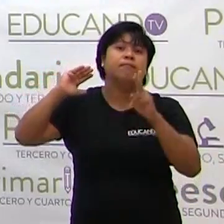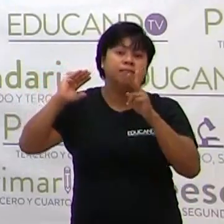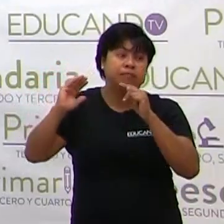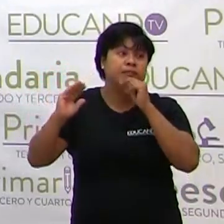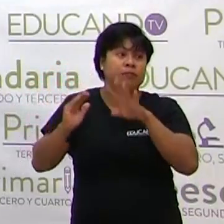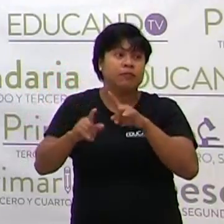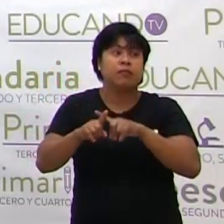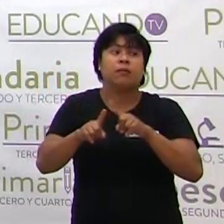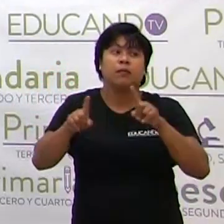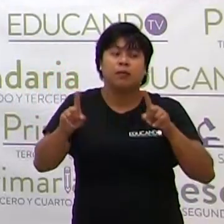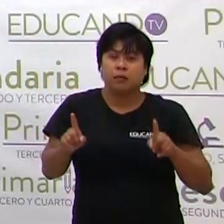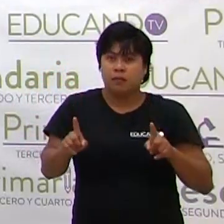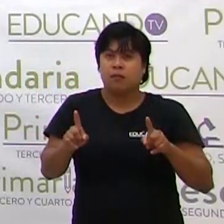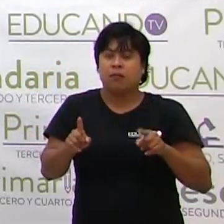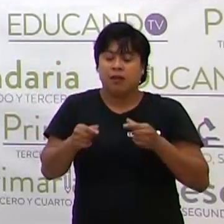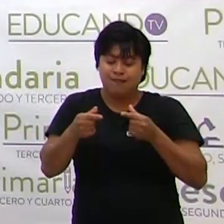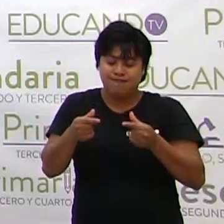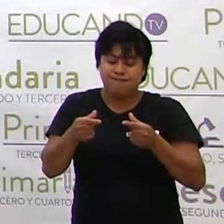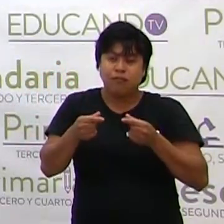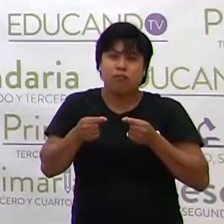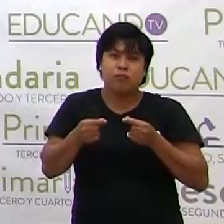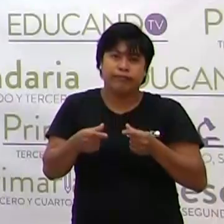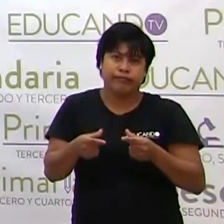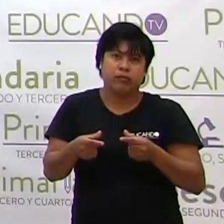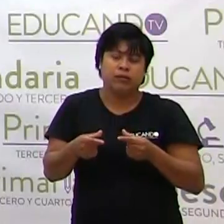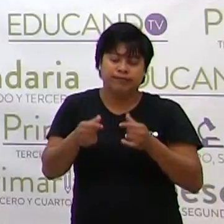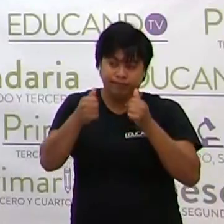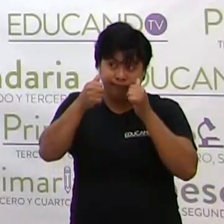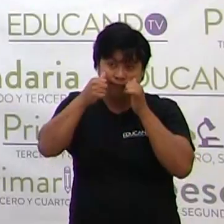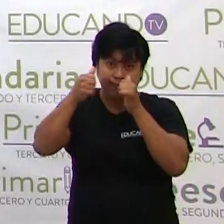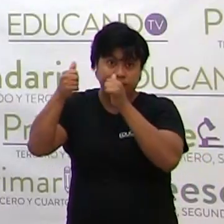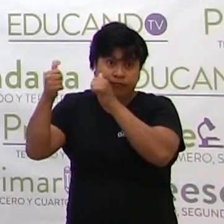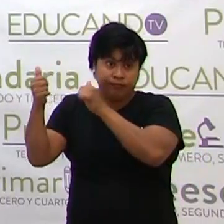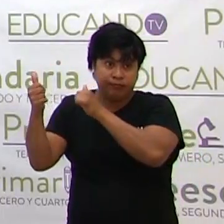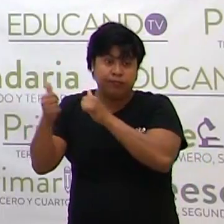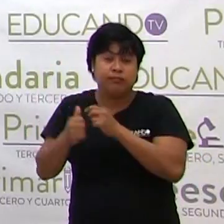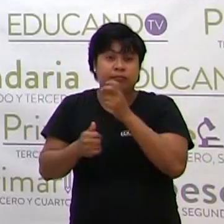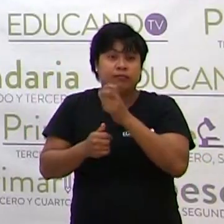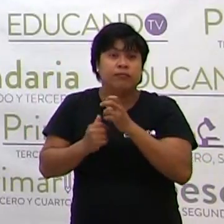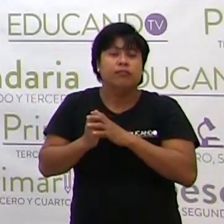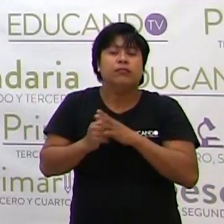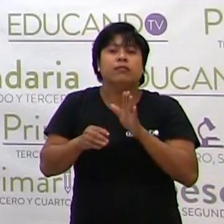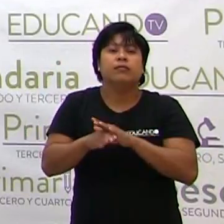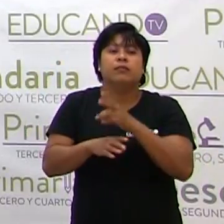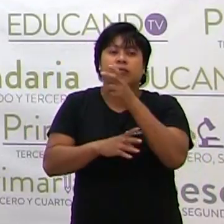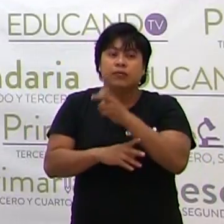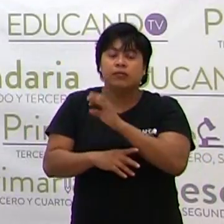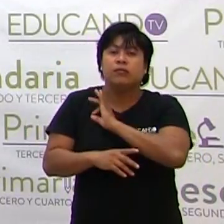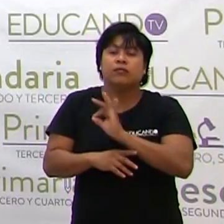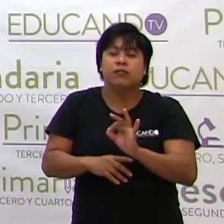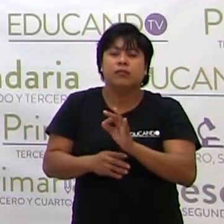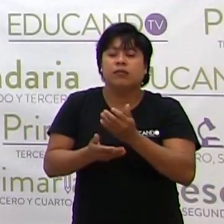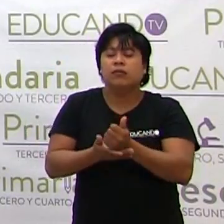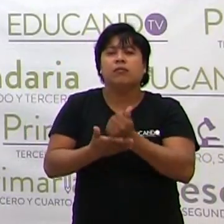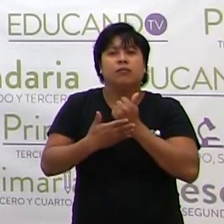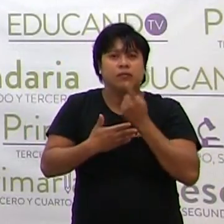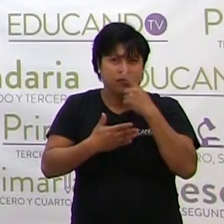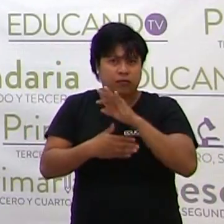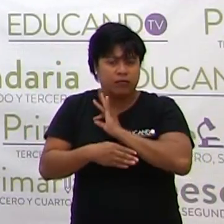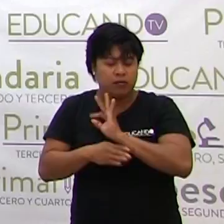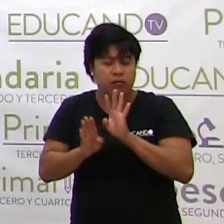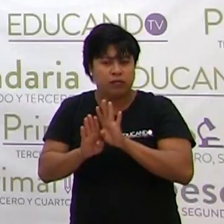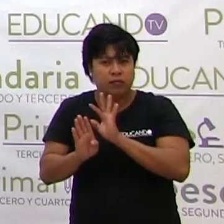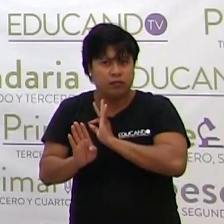de diferente grueso. Mucha atención en esta parte porque esto nos va a permitir comprender lo